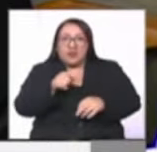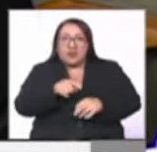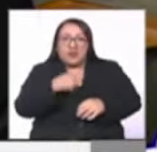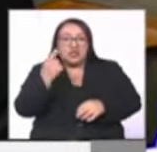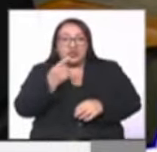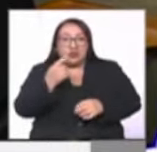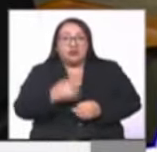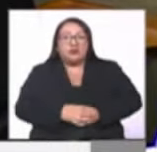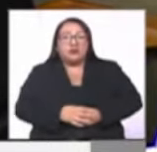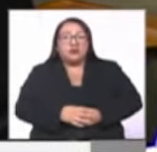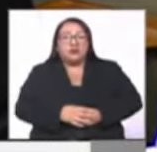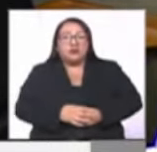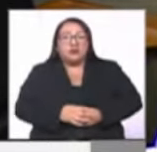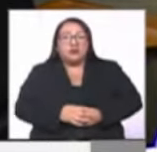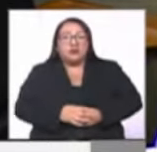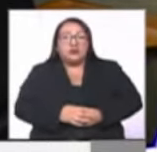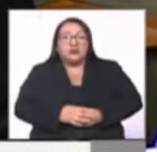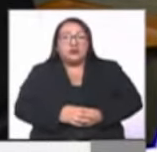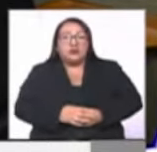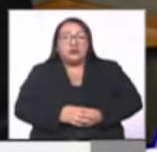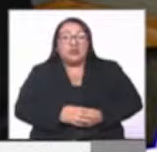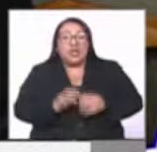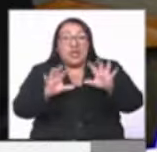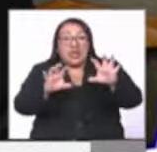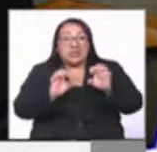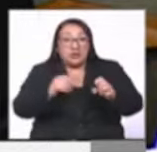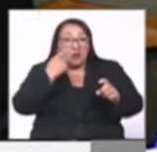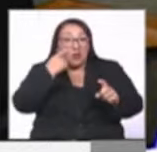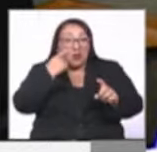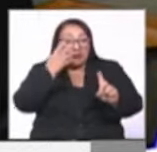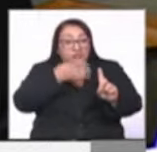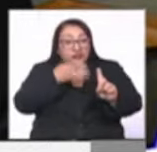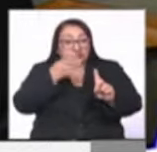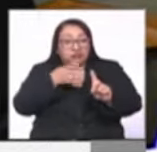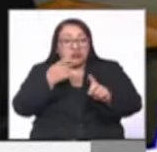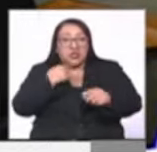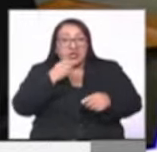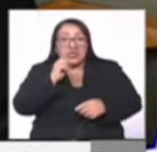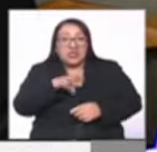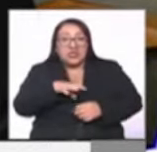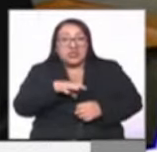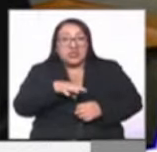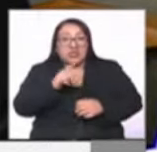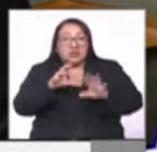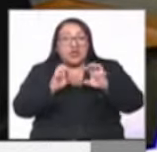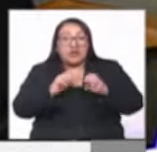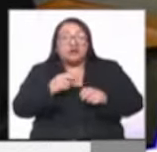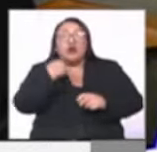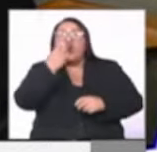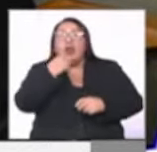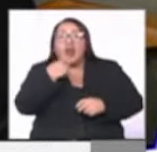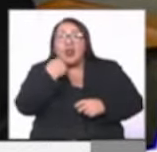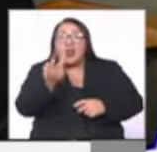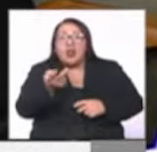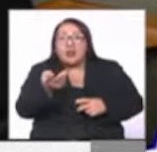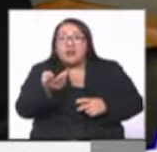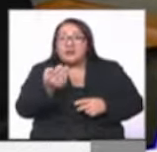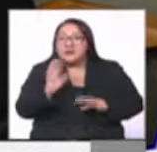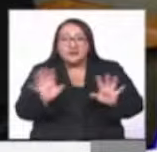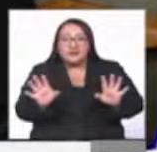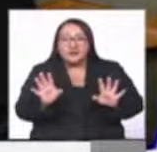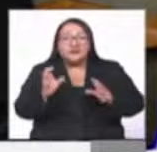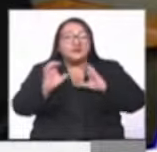solamente que el examen de conocimientos al que se alude fue un examen oral ante